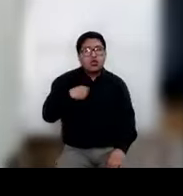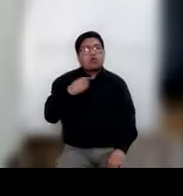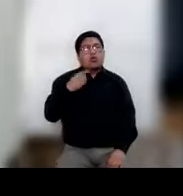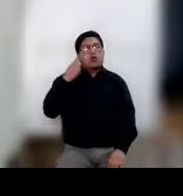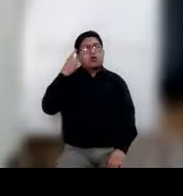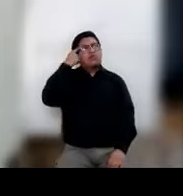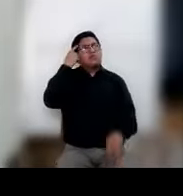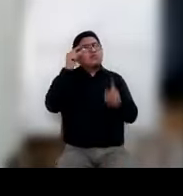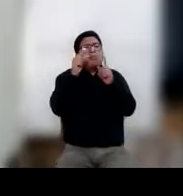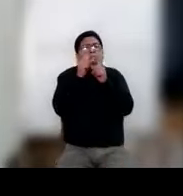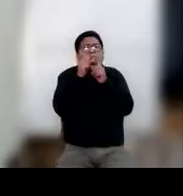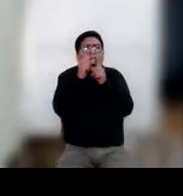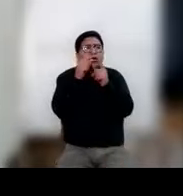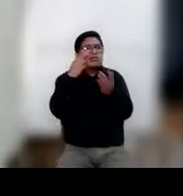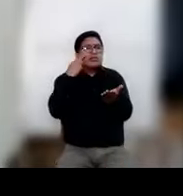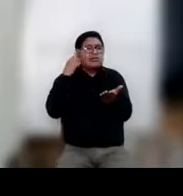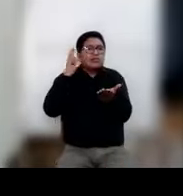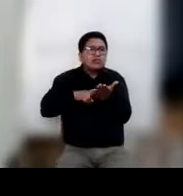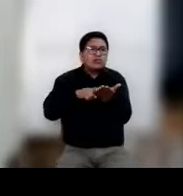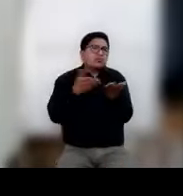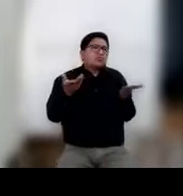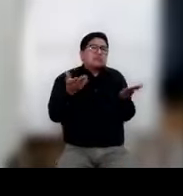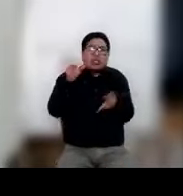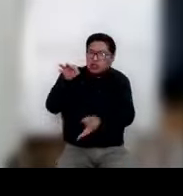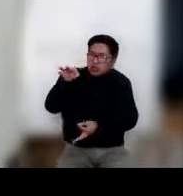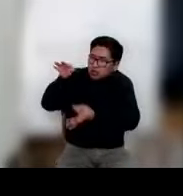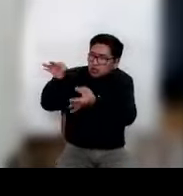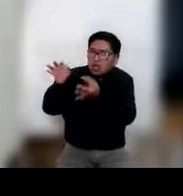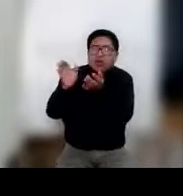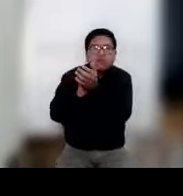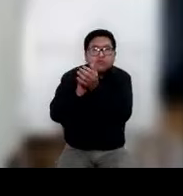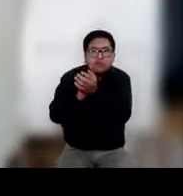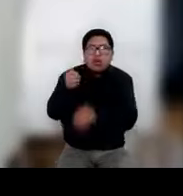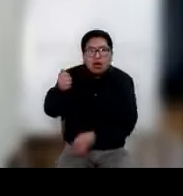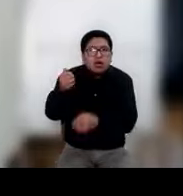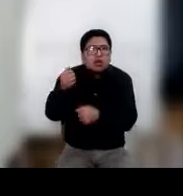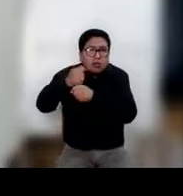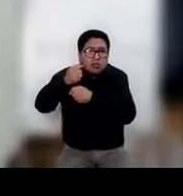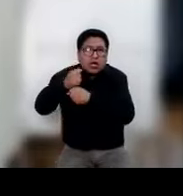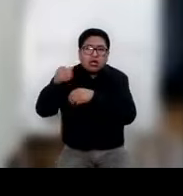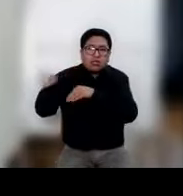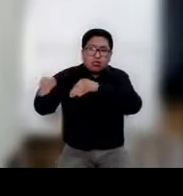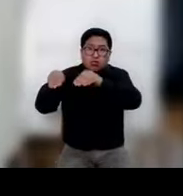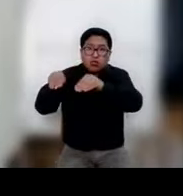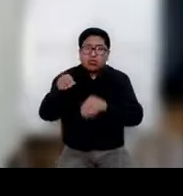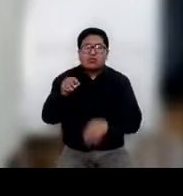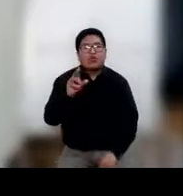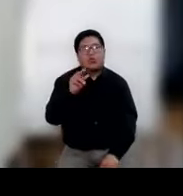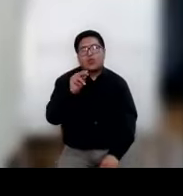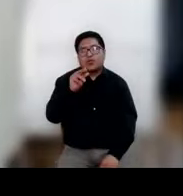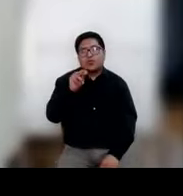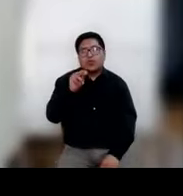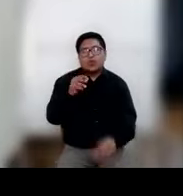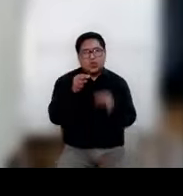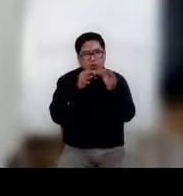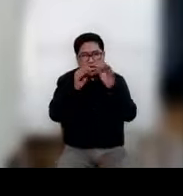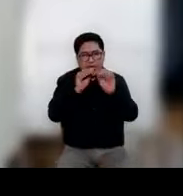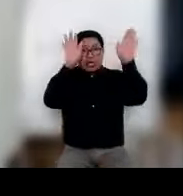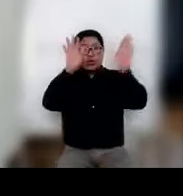les digan bueno ya son una institución no son una organización viva que están funcionando no necesariamente eso sino es de conocimiento